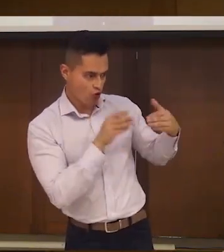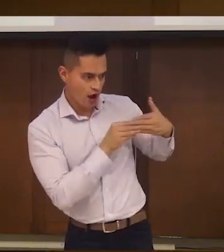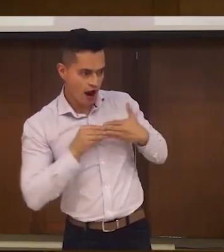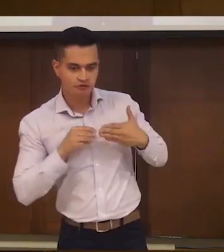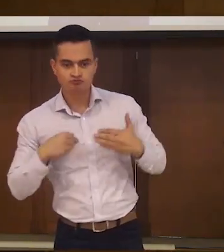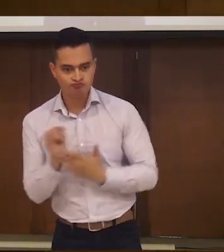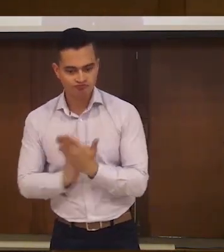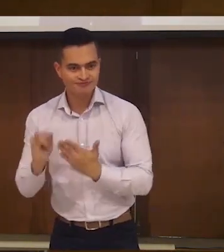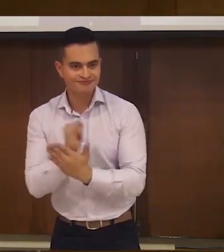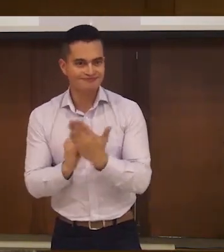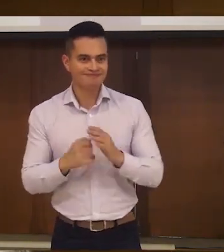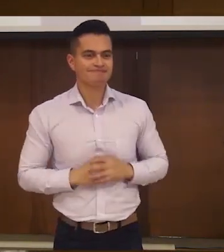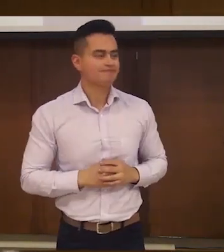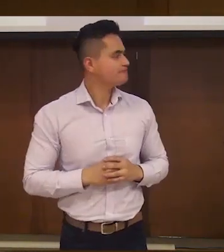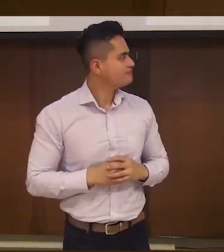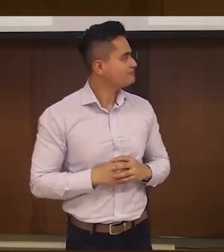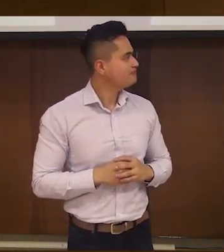guiando. Entonces,